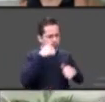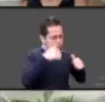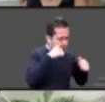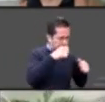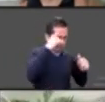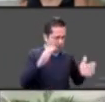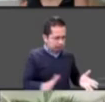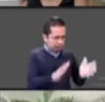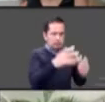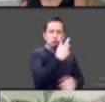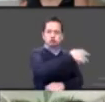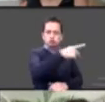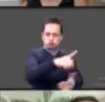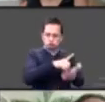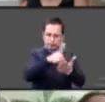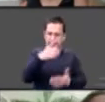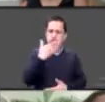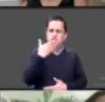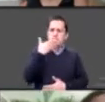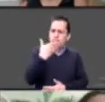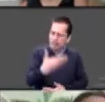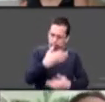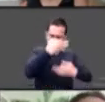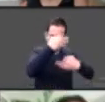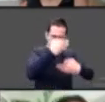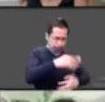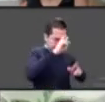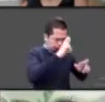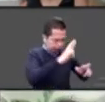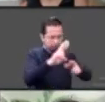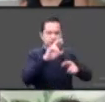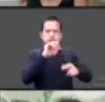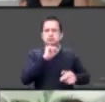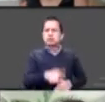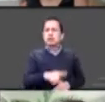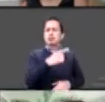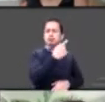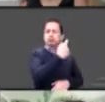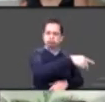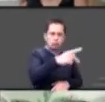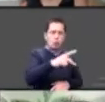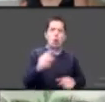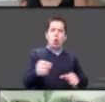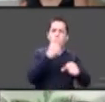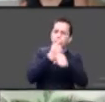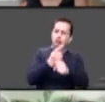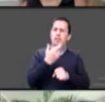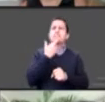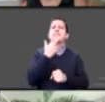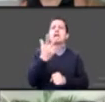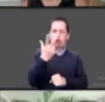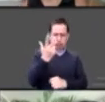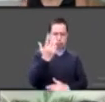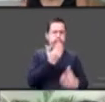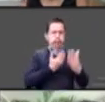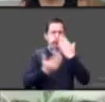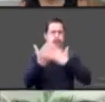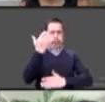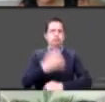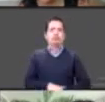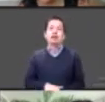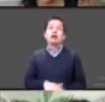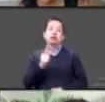mejores oportunidades. Nuestra finalidad es que estas personas jóvenes tengan puedan ejercer sus derechos,